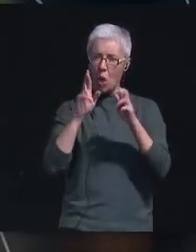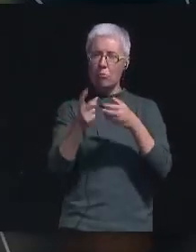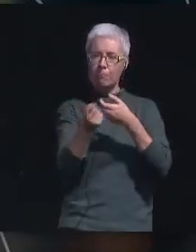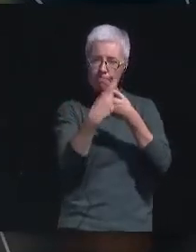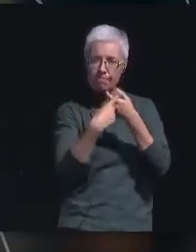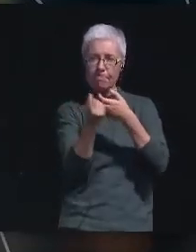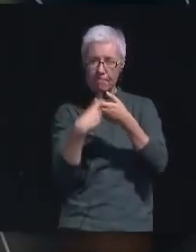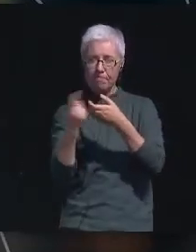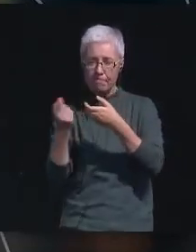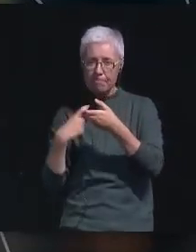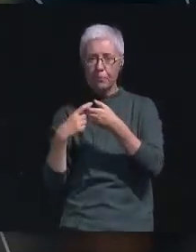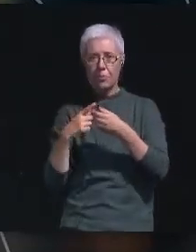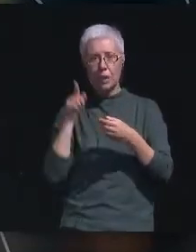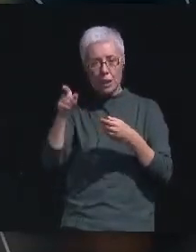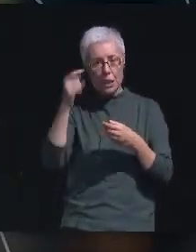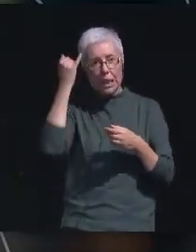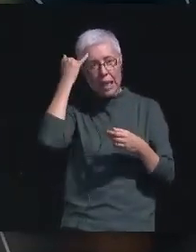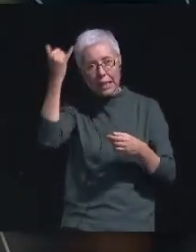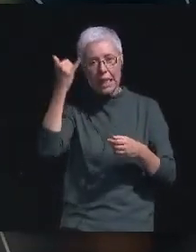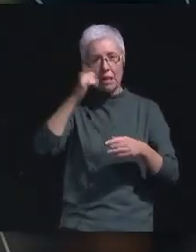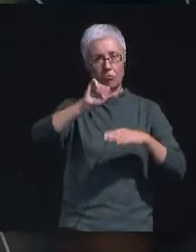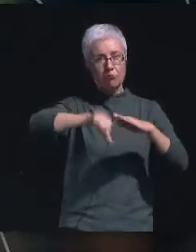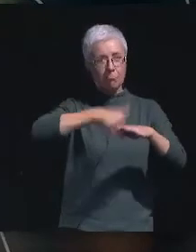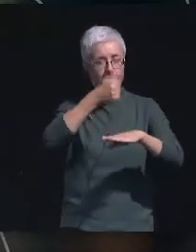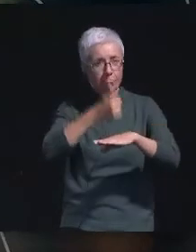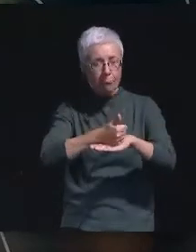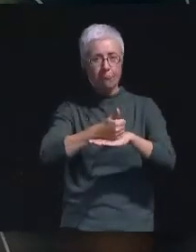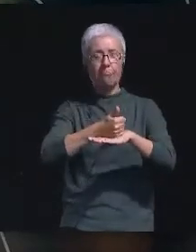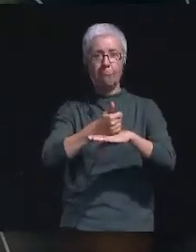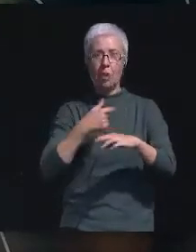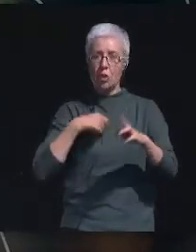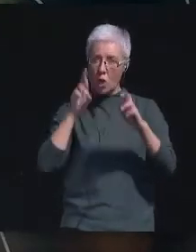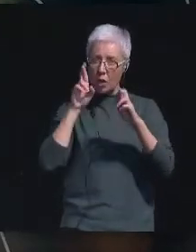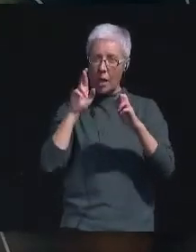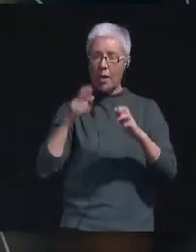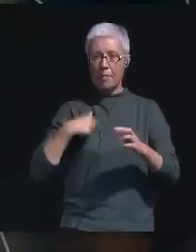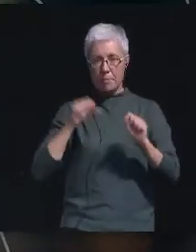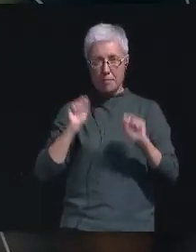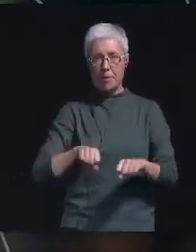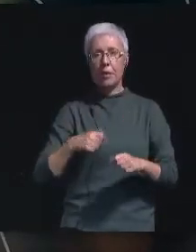vean a que lancen sus proyectos y, por supuesto, les intentemos ayudar desde Nisa.